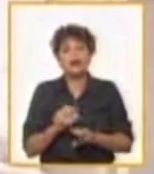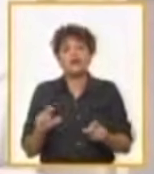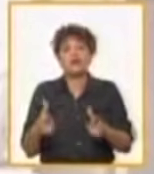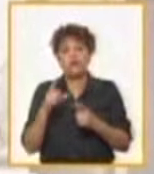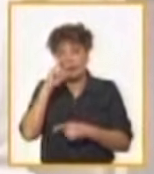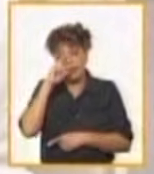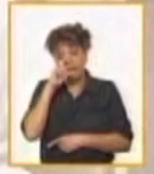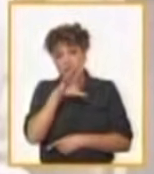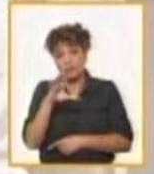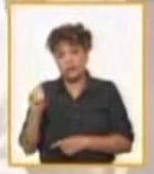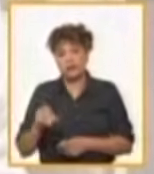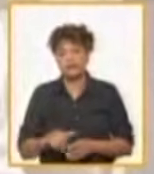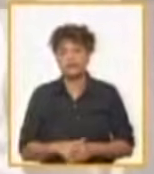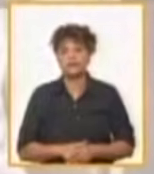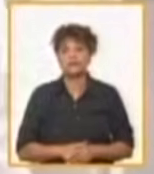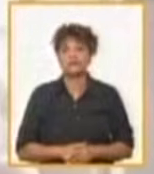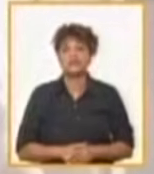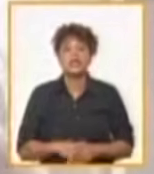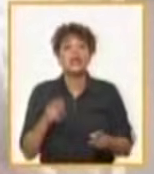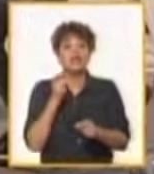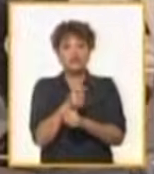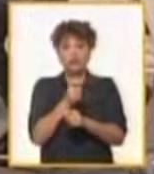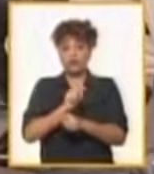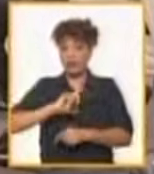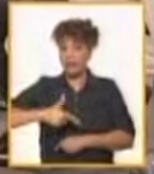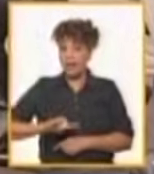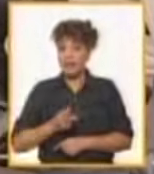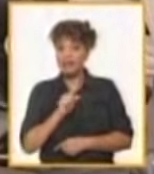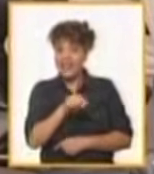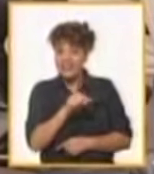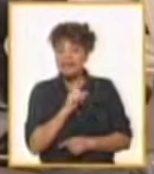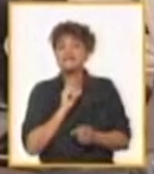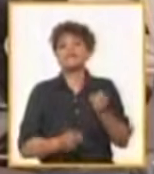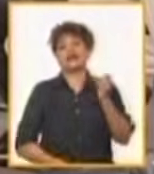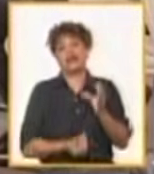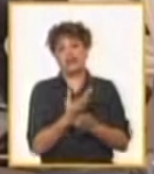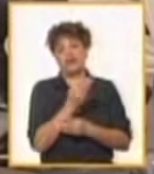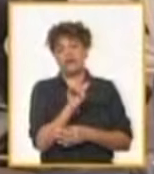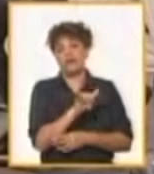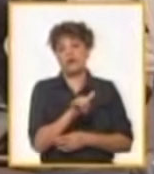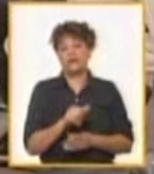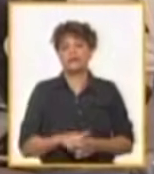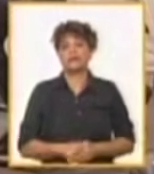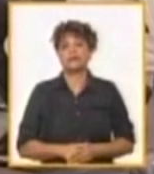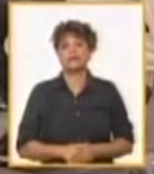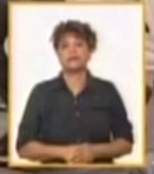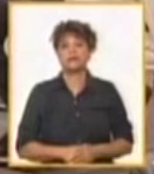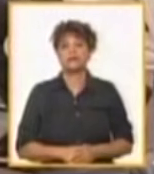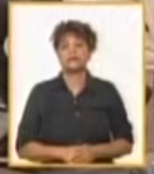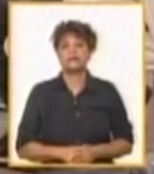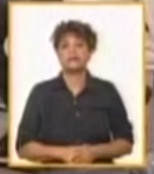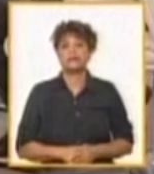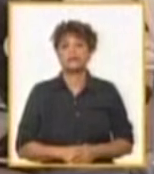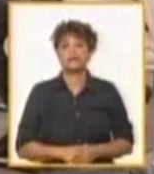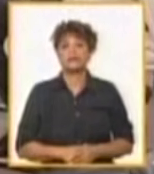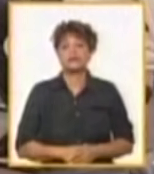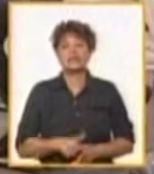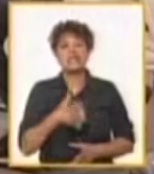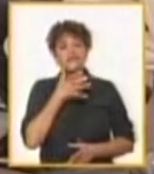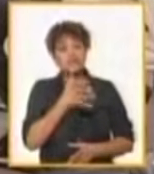primero los instructores de arte. Y los instructores, allí hay una plataforma que él